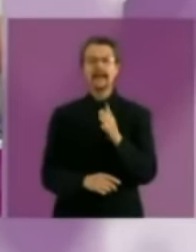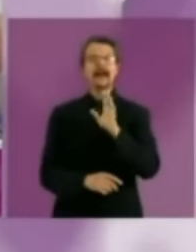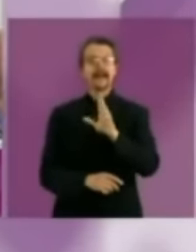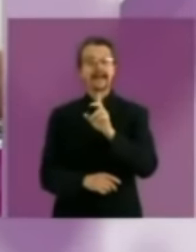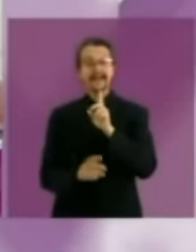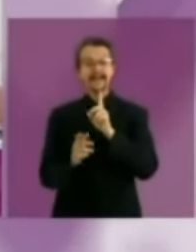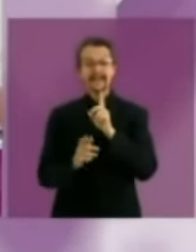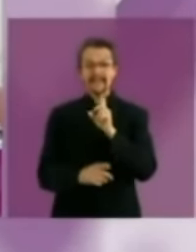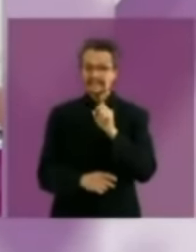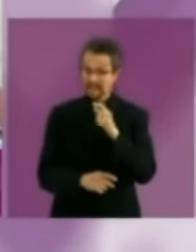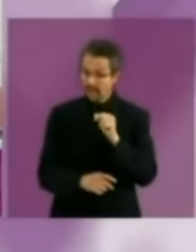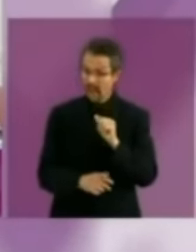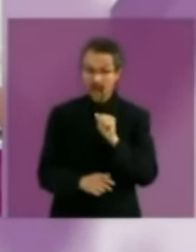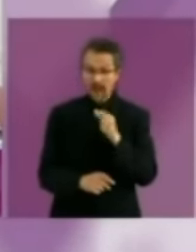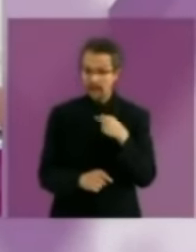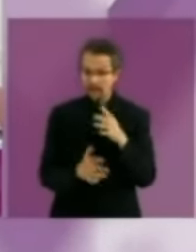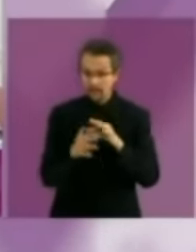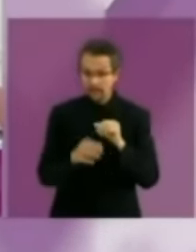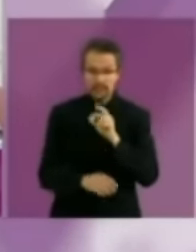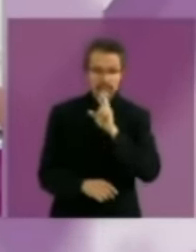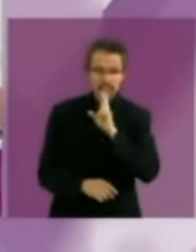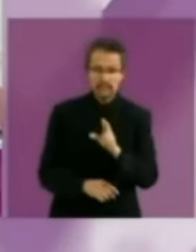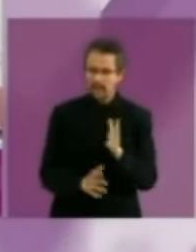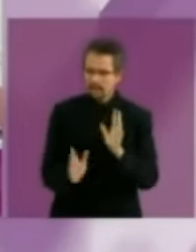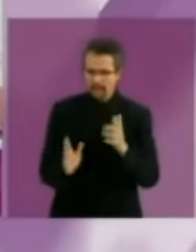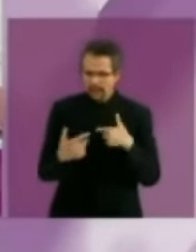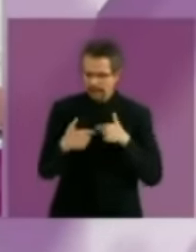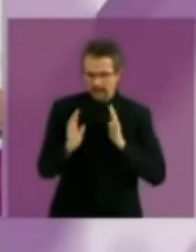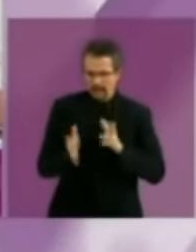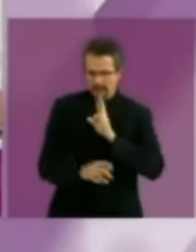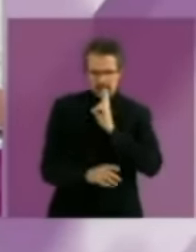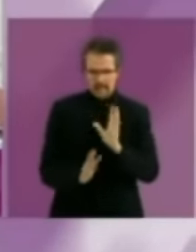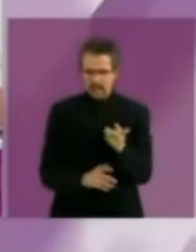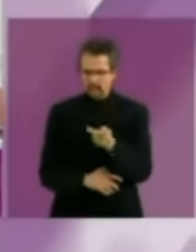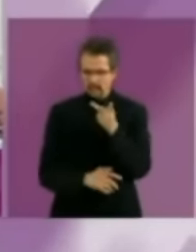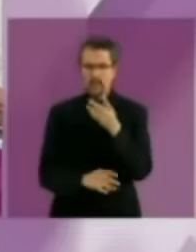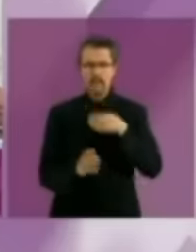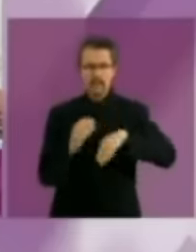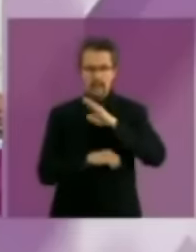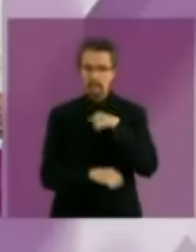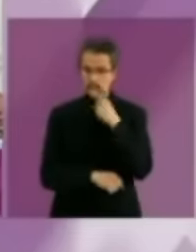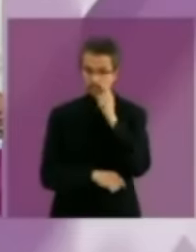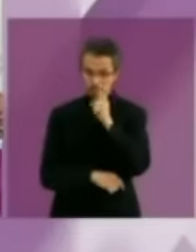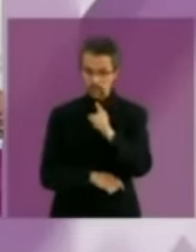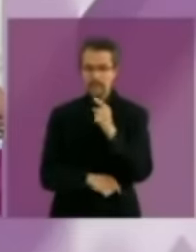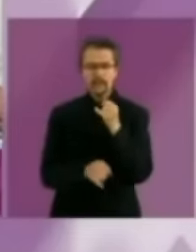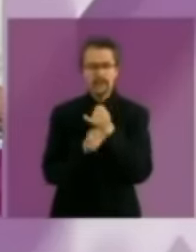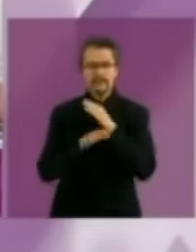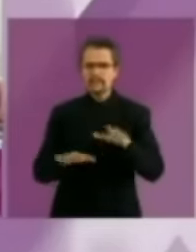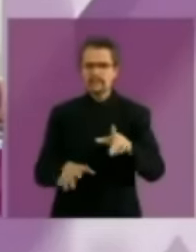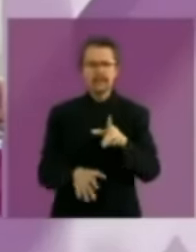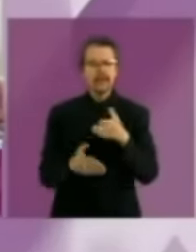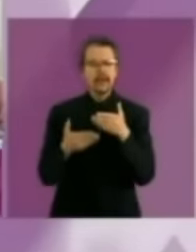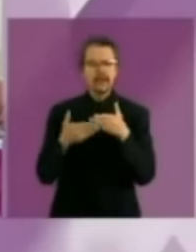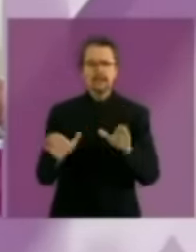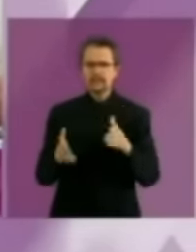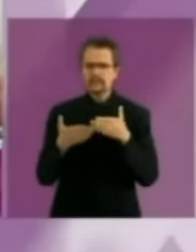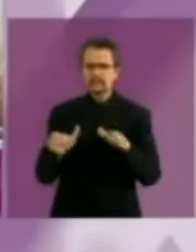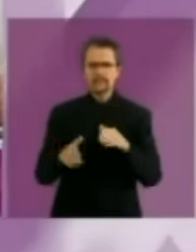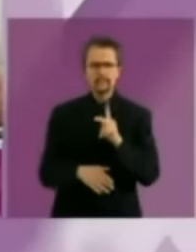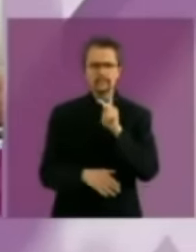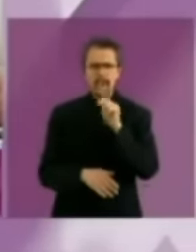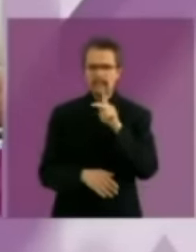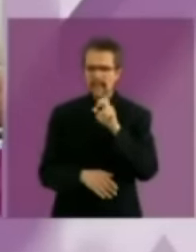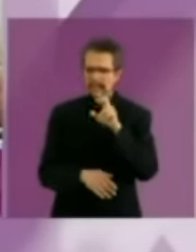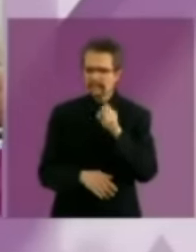Buscaba la aprobación de Claudia Sheinbaum. Sí, sí, es lo que te decía. O sea, decía un ataque como muy segura y luego